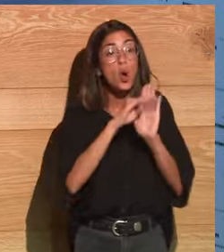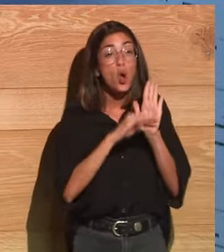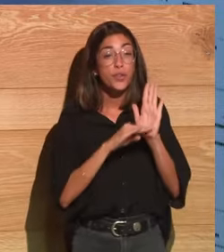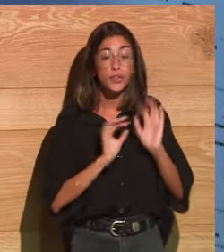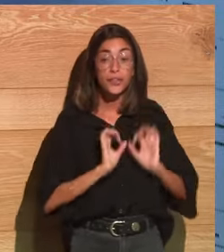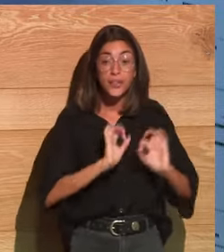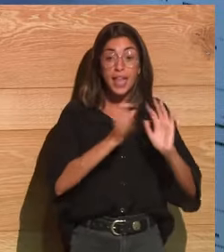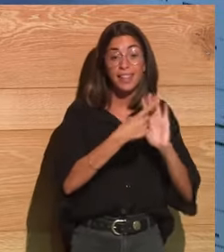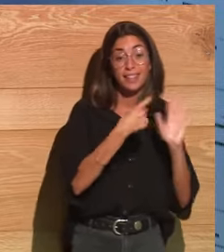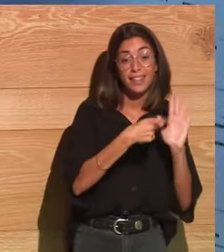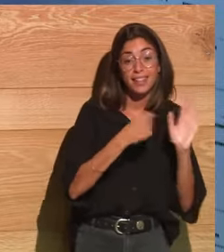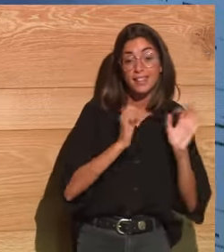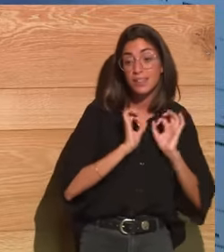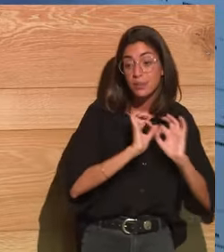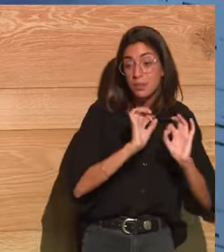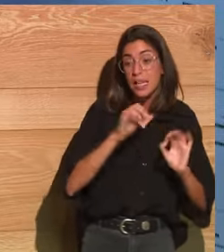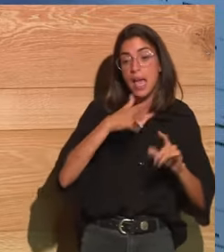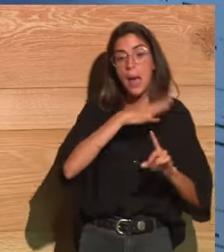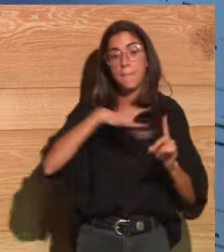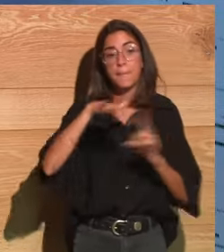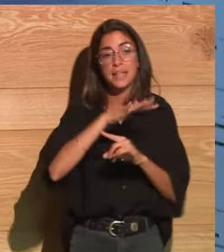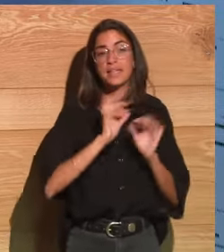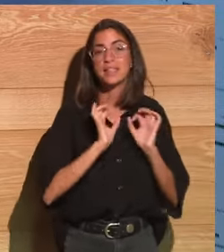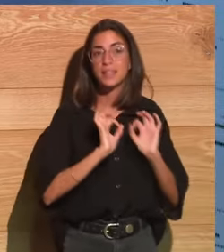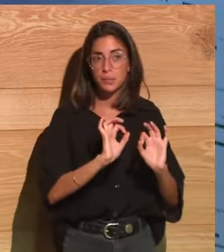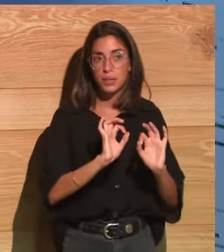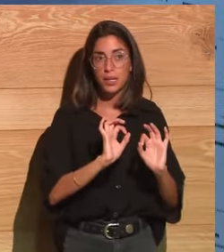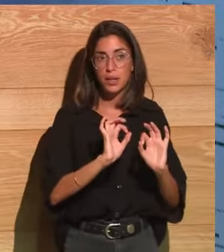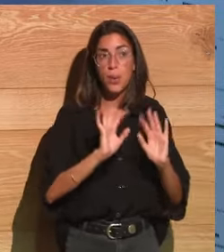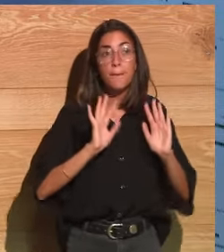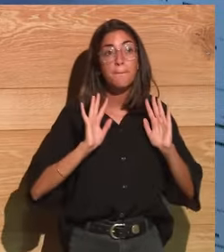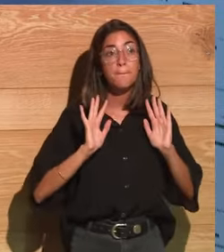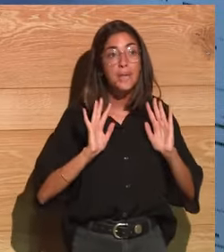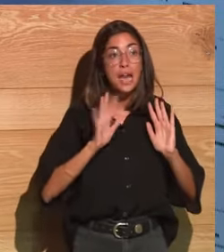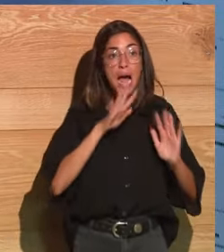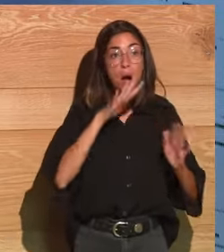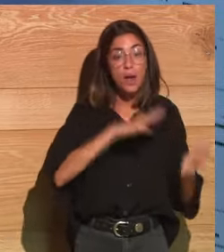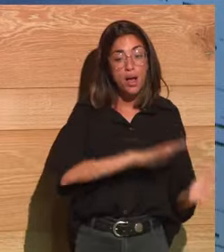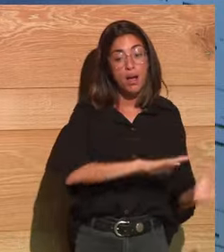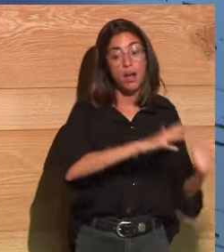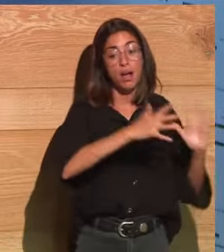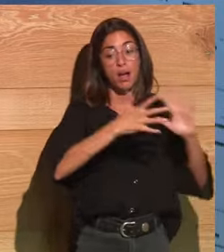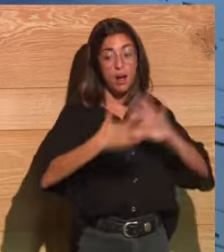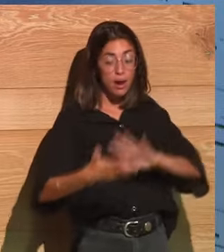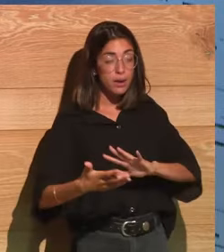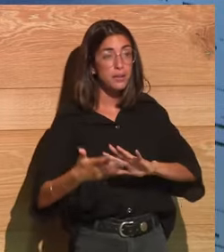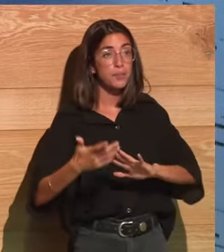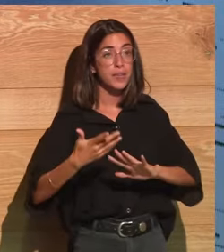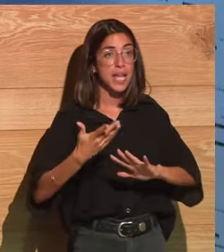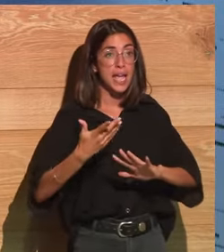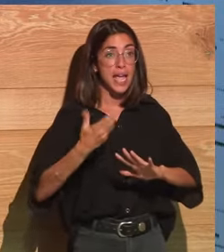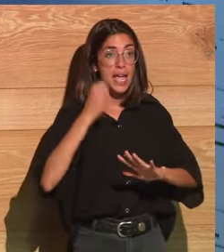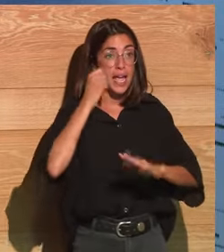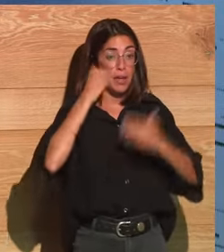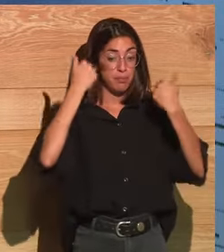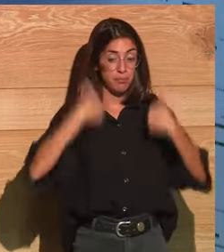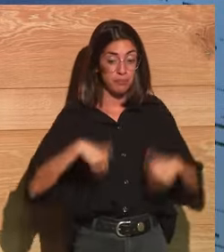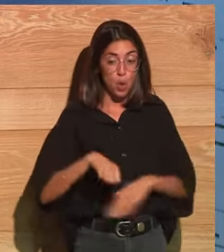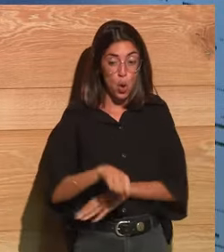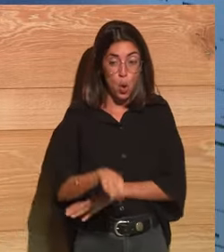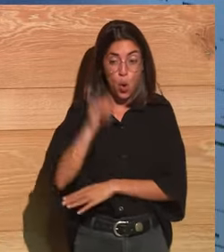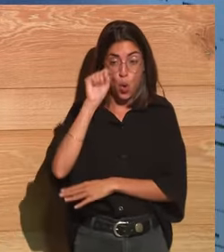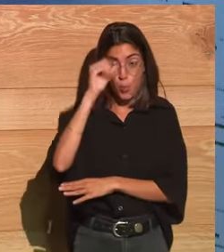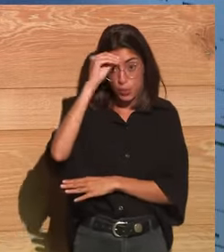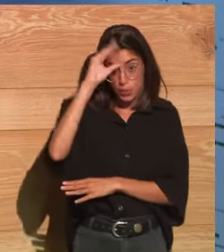a una dieta determinada y a un ambiente determinado. Ahora hemos pasado de ser la misma especie, el mismo Homo sapiens de hace